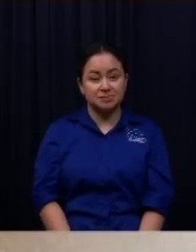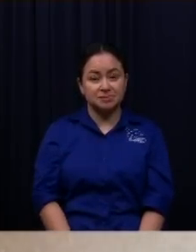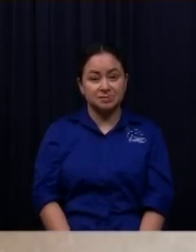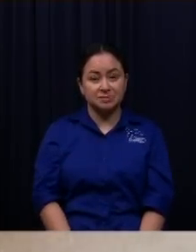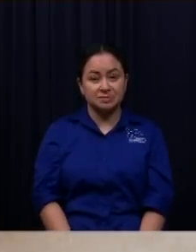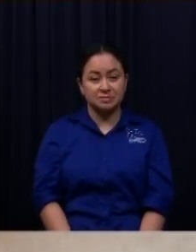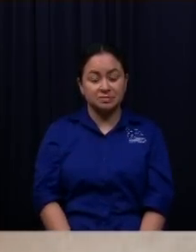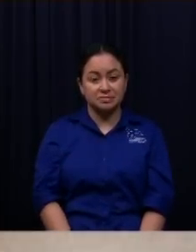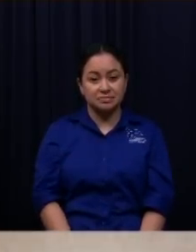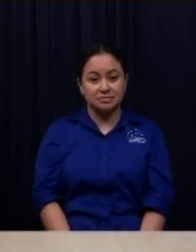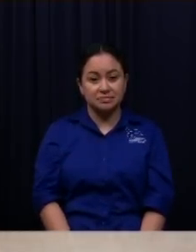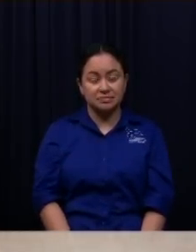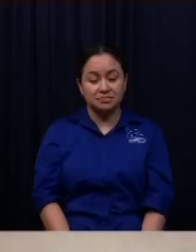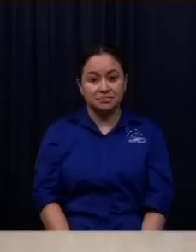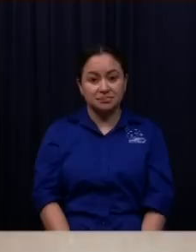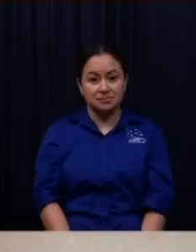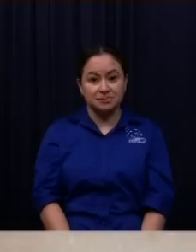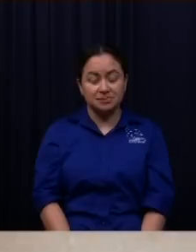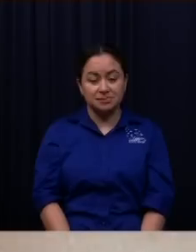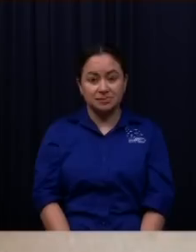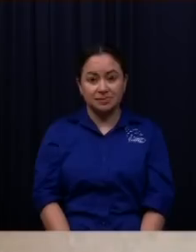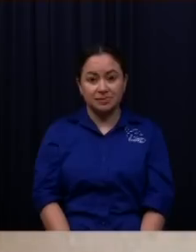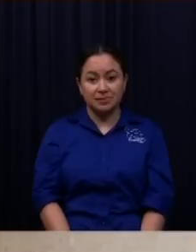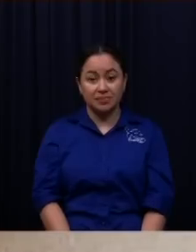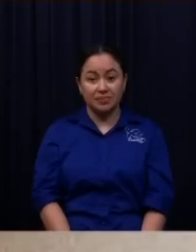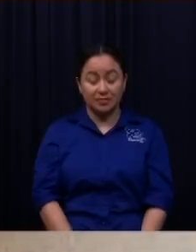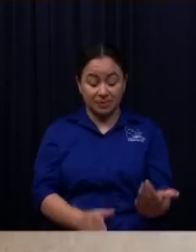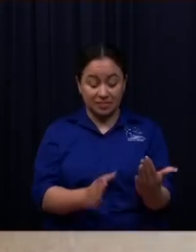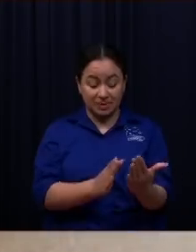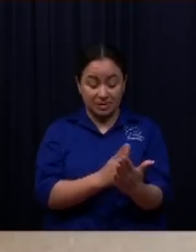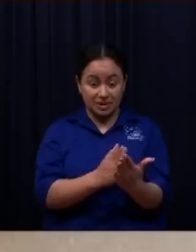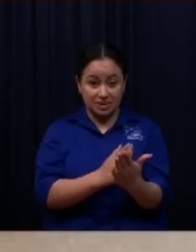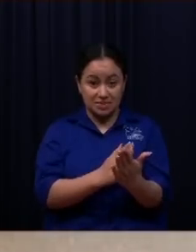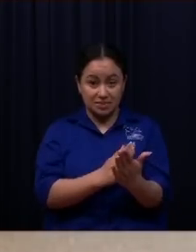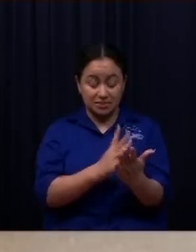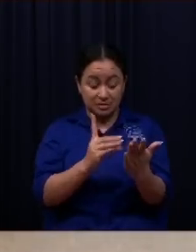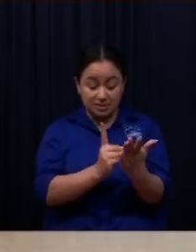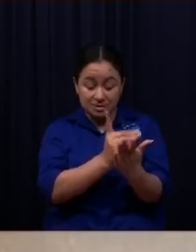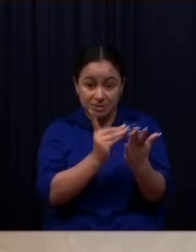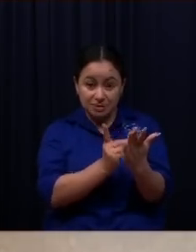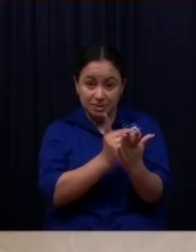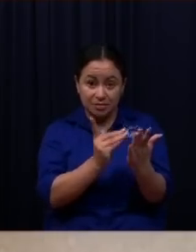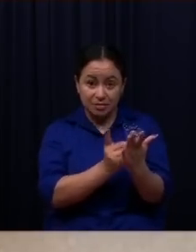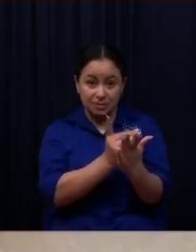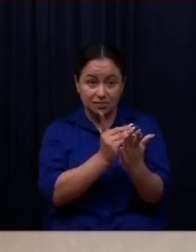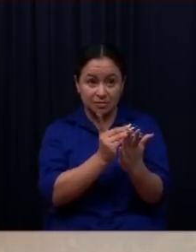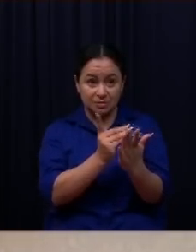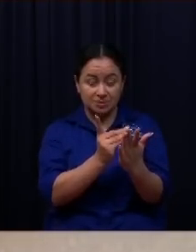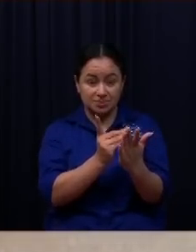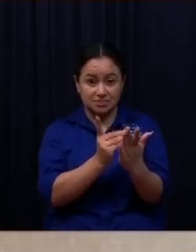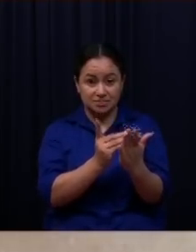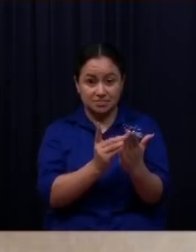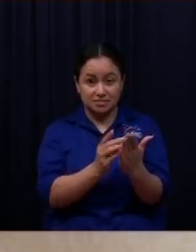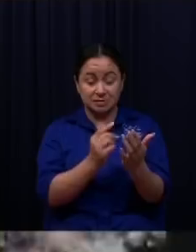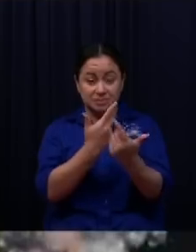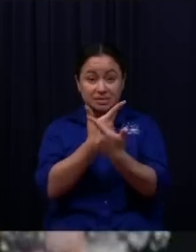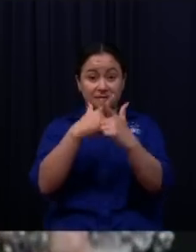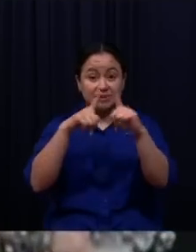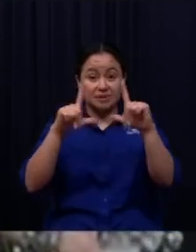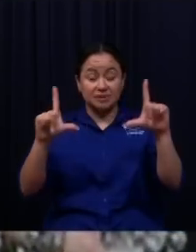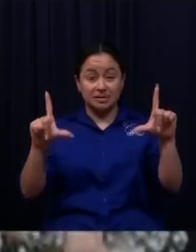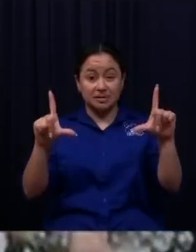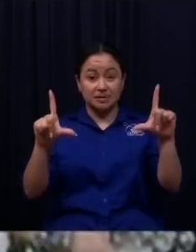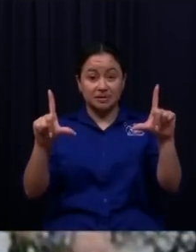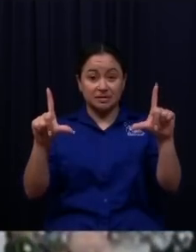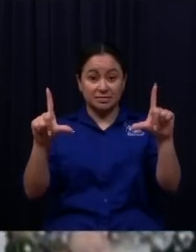en la Strong Concordance, en el idioma inglés, dice freedom of speech. Y entonces cuando